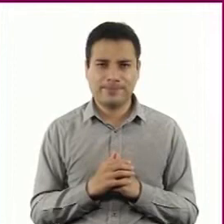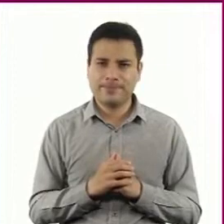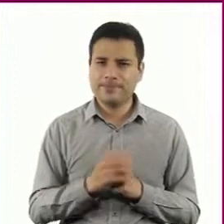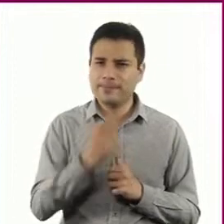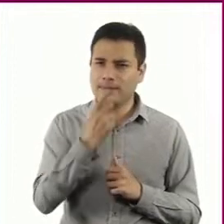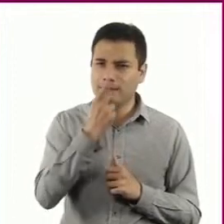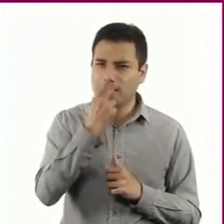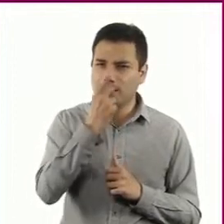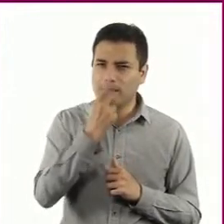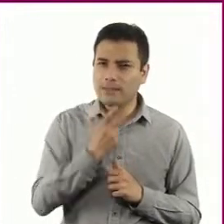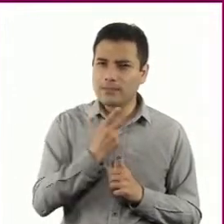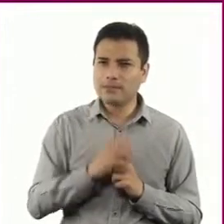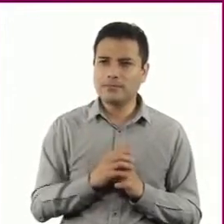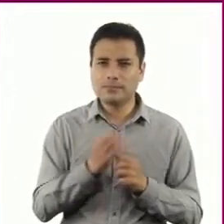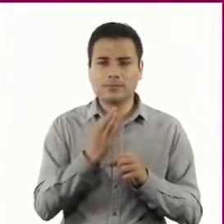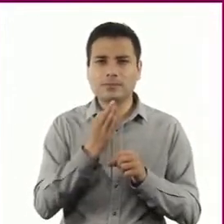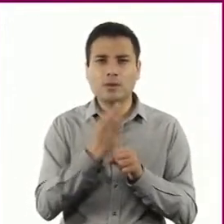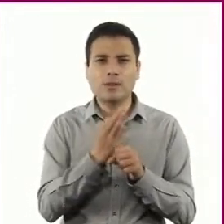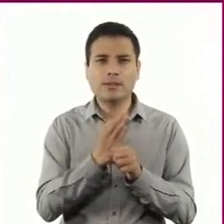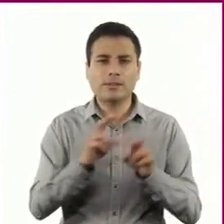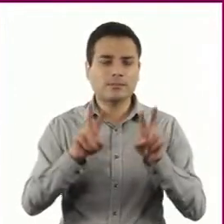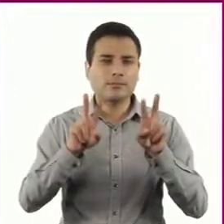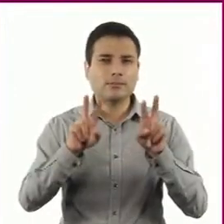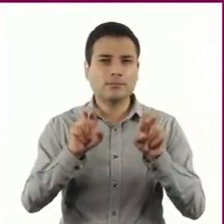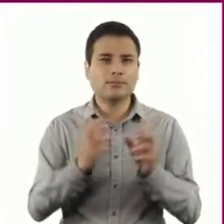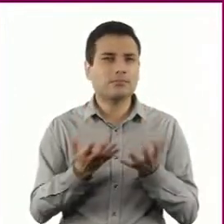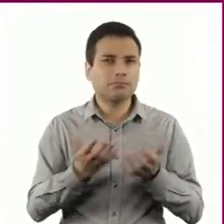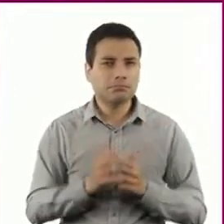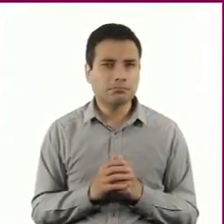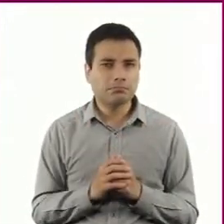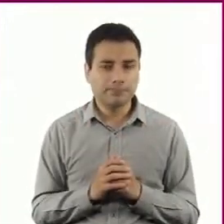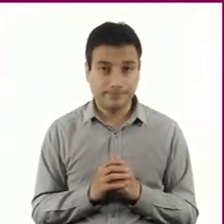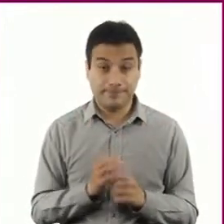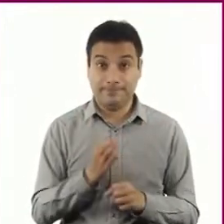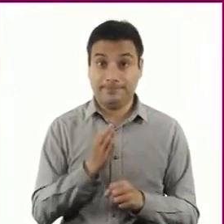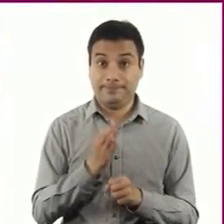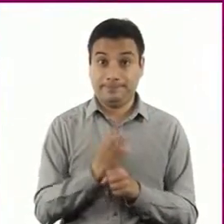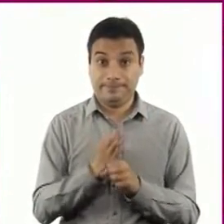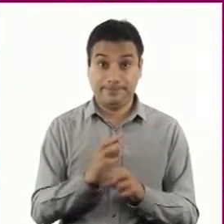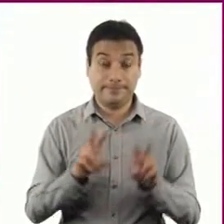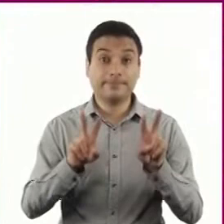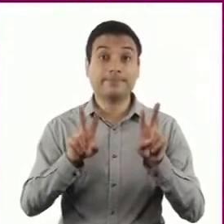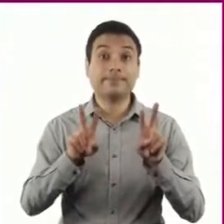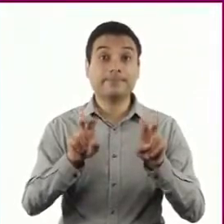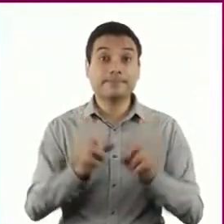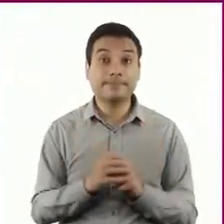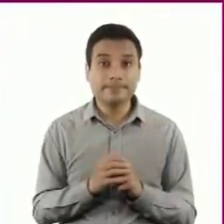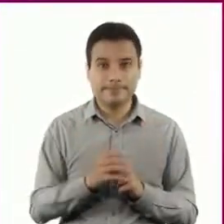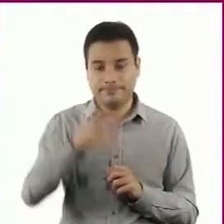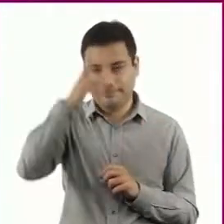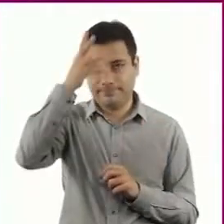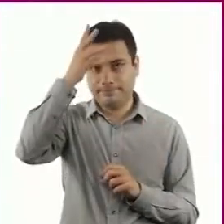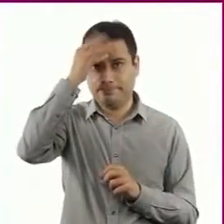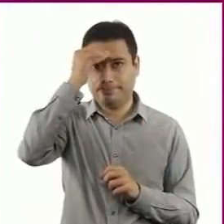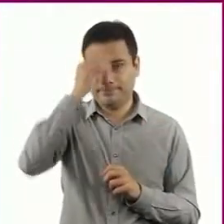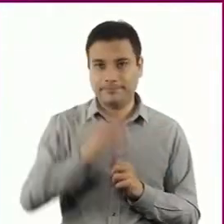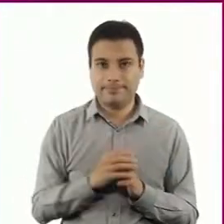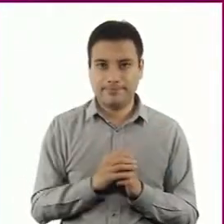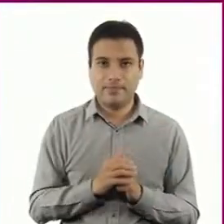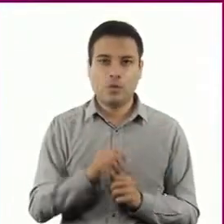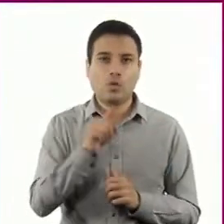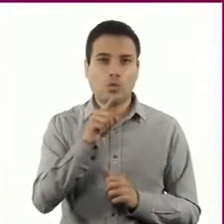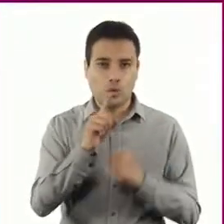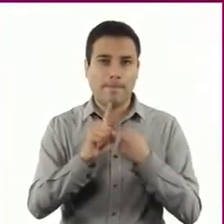favor, ¿qué estudiaremos en esta sesión? En esta sesión continuaremos con el estudio del aprendizaje esperado,